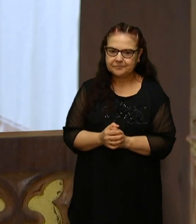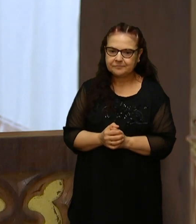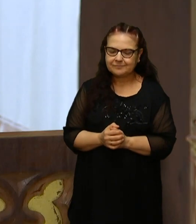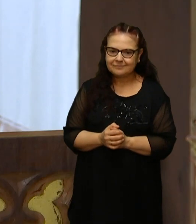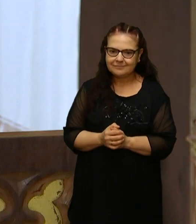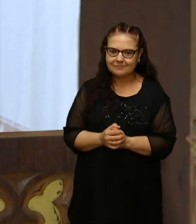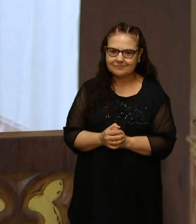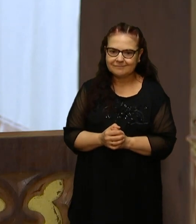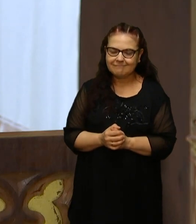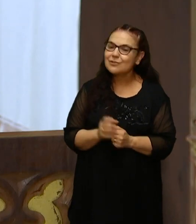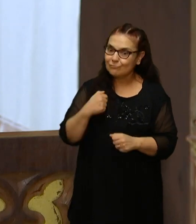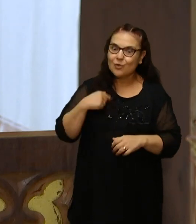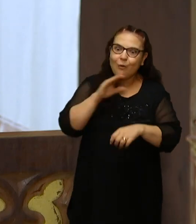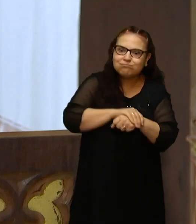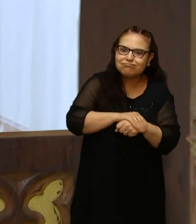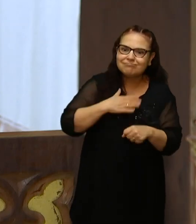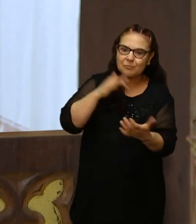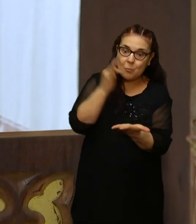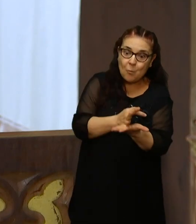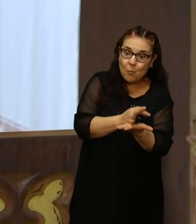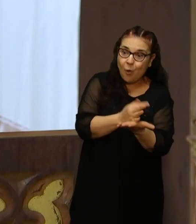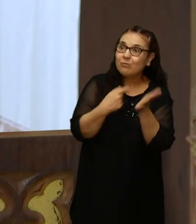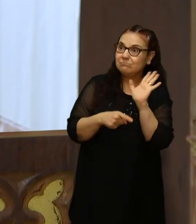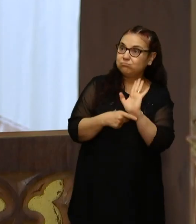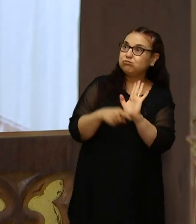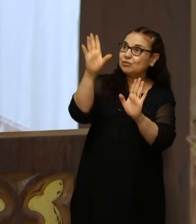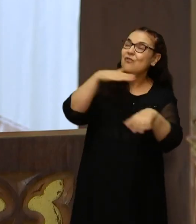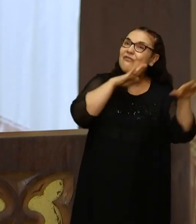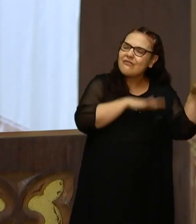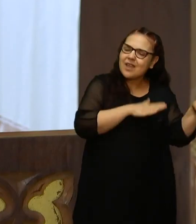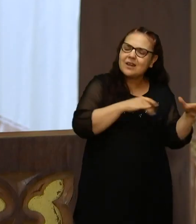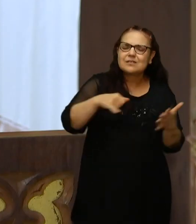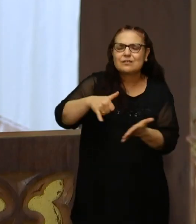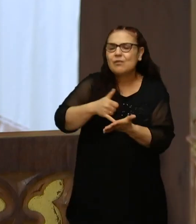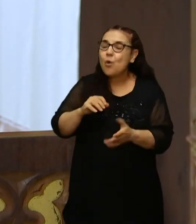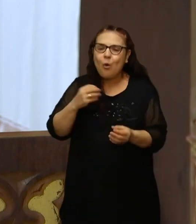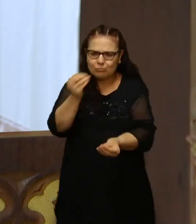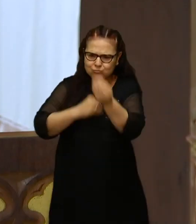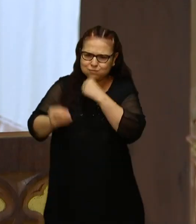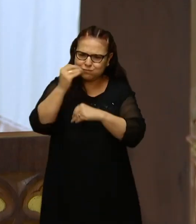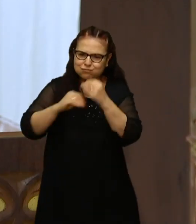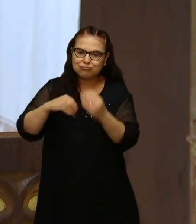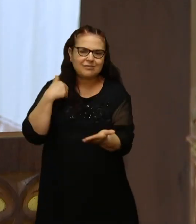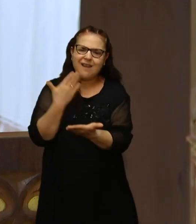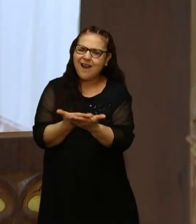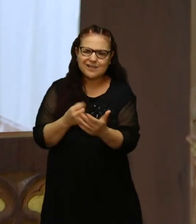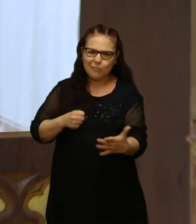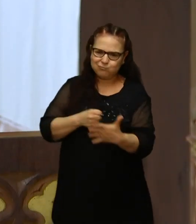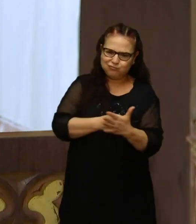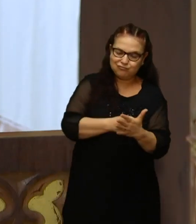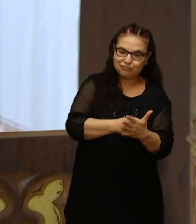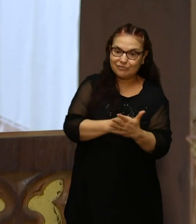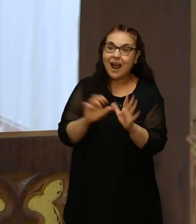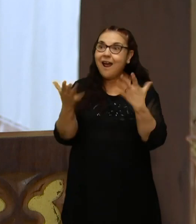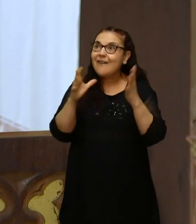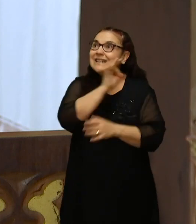El Señor es mi alabanza en la gran asamblea. Cumpliré mis votos delante de sus fieles. Los desvalidos comerán hasta saciarse. Alabarán al Señor